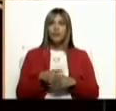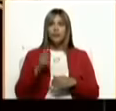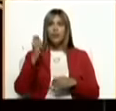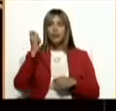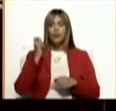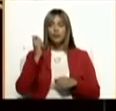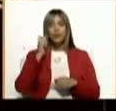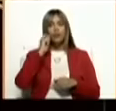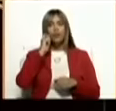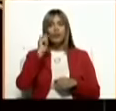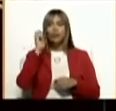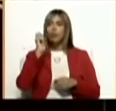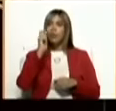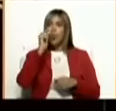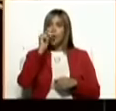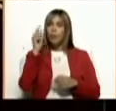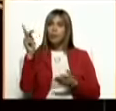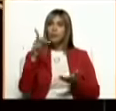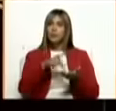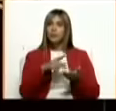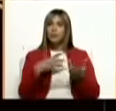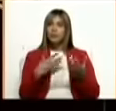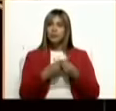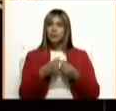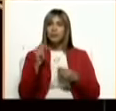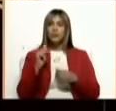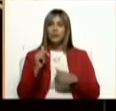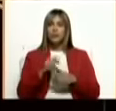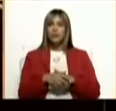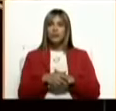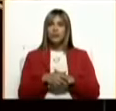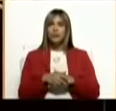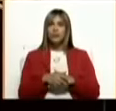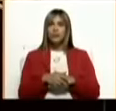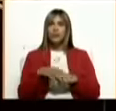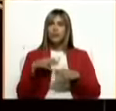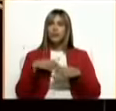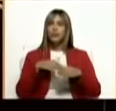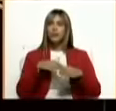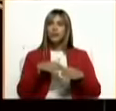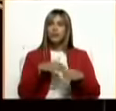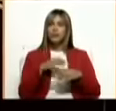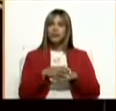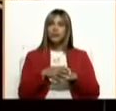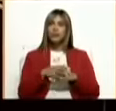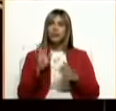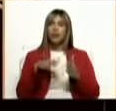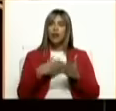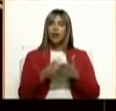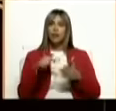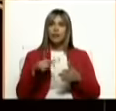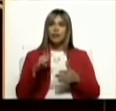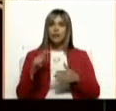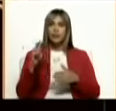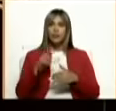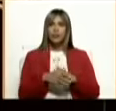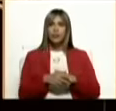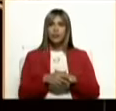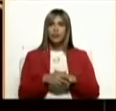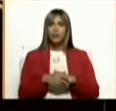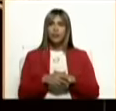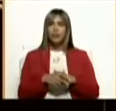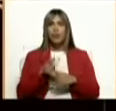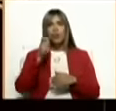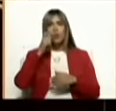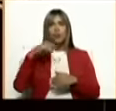diputadas y diputados que nos acompañaron en esta marcha colorida hasta este tribunal, pueblo